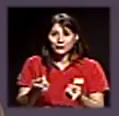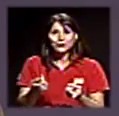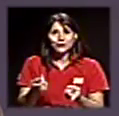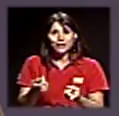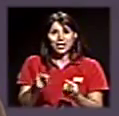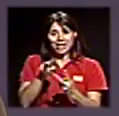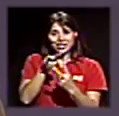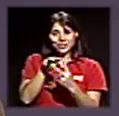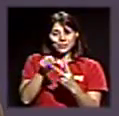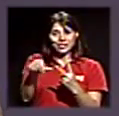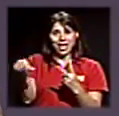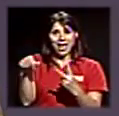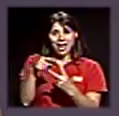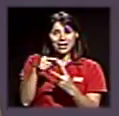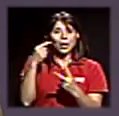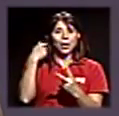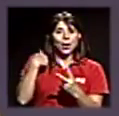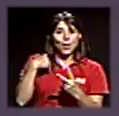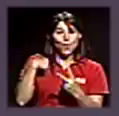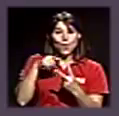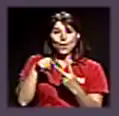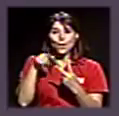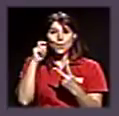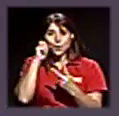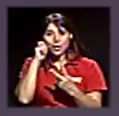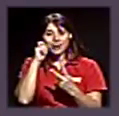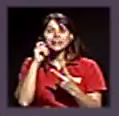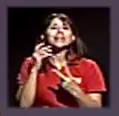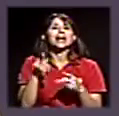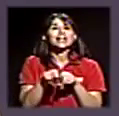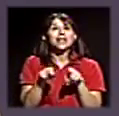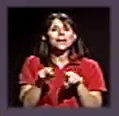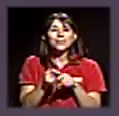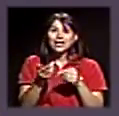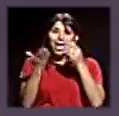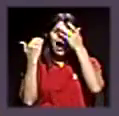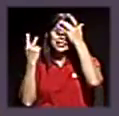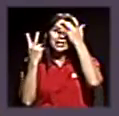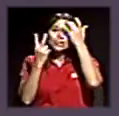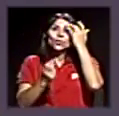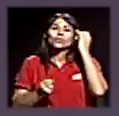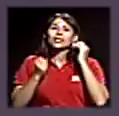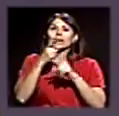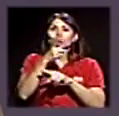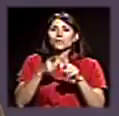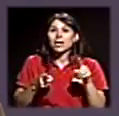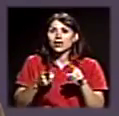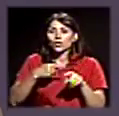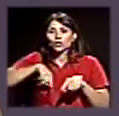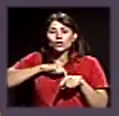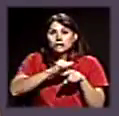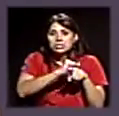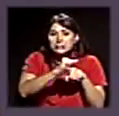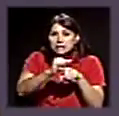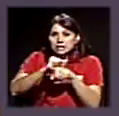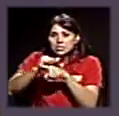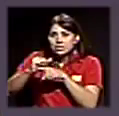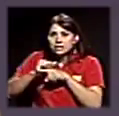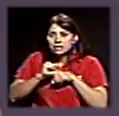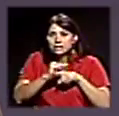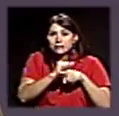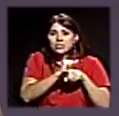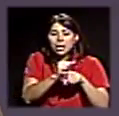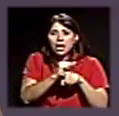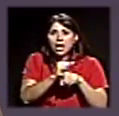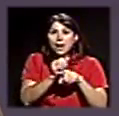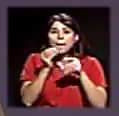dos dependencias, y estamos con, hace 2 años y medio, un entrenamiento para maestros adentro del penal,